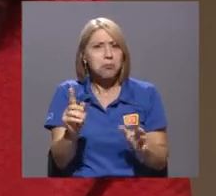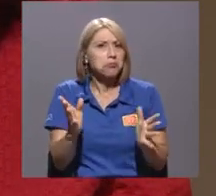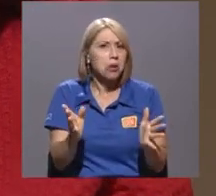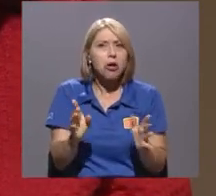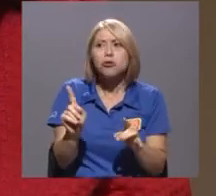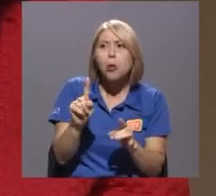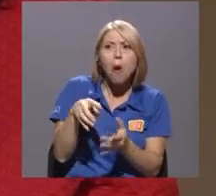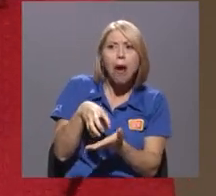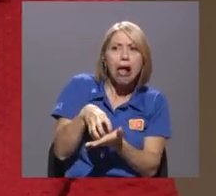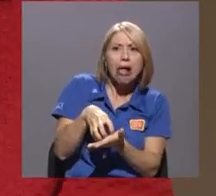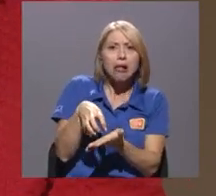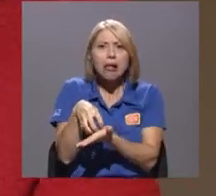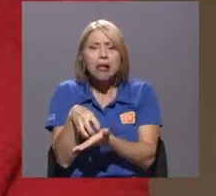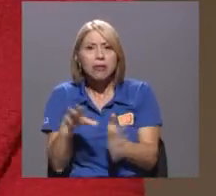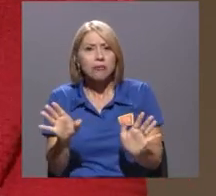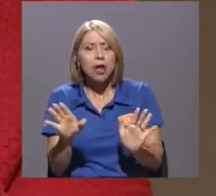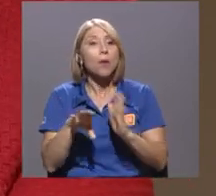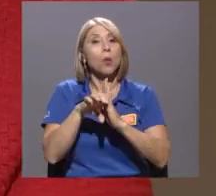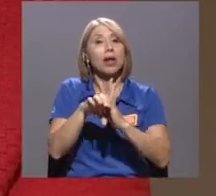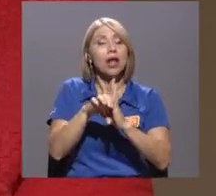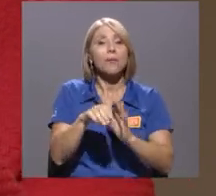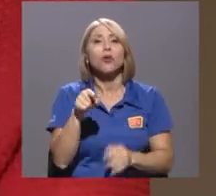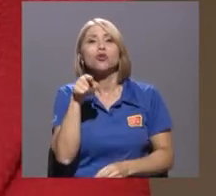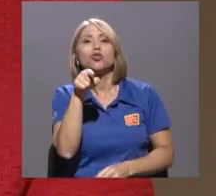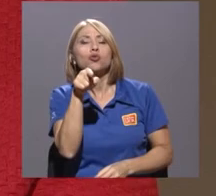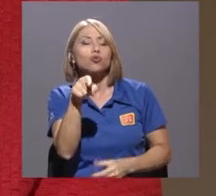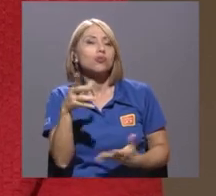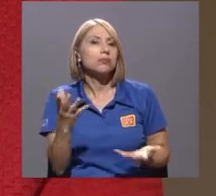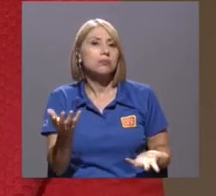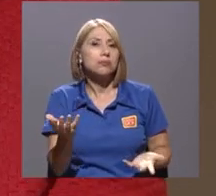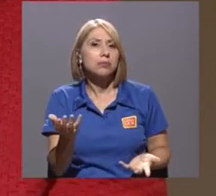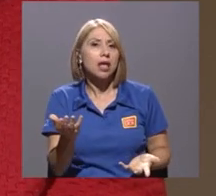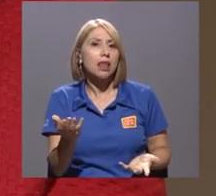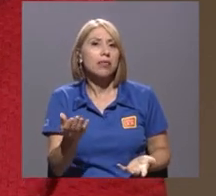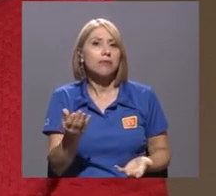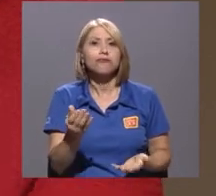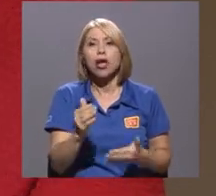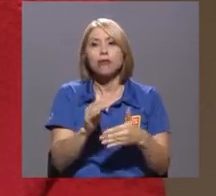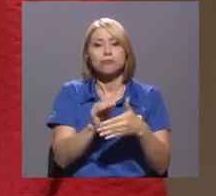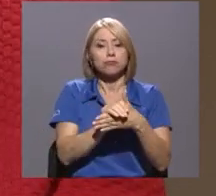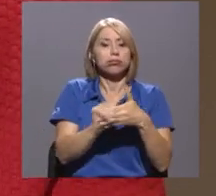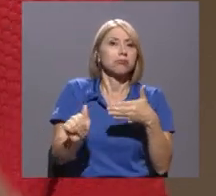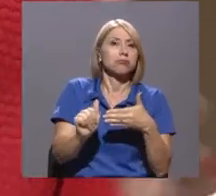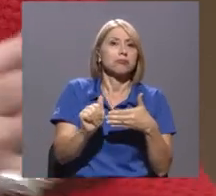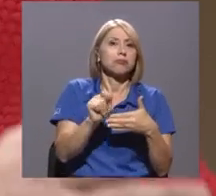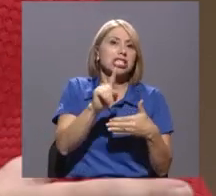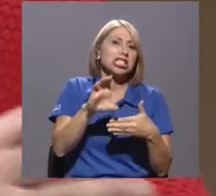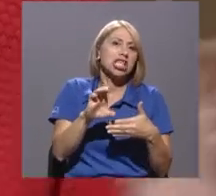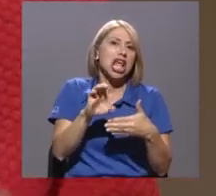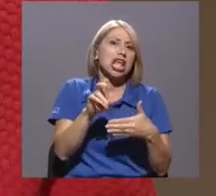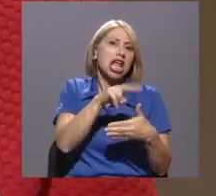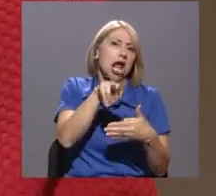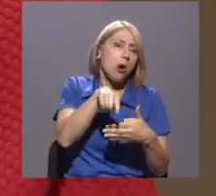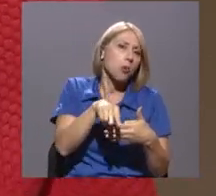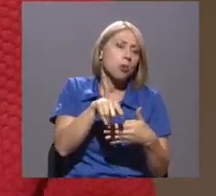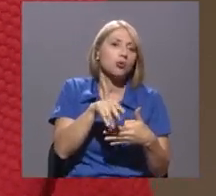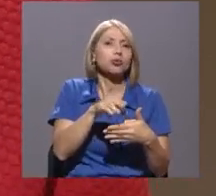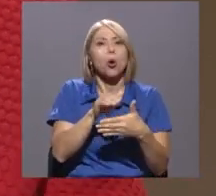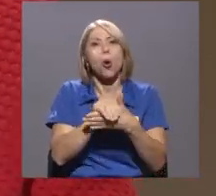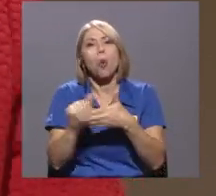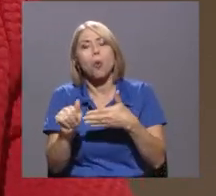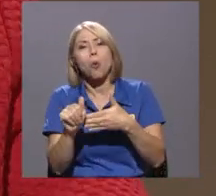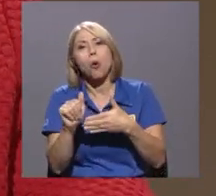así por ejemplo si tú das ciento dólares euros a un francés o un alemán